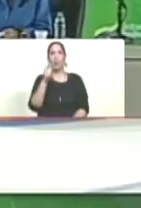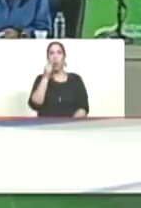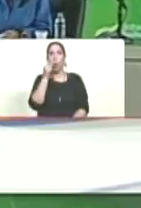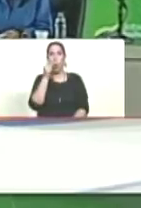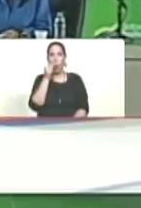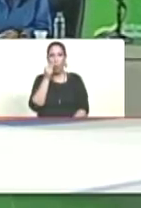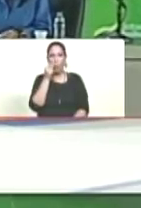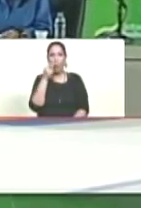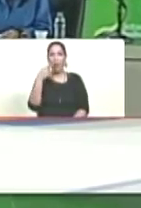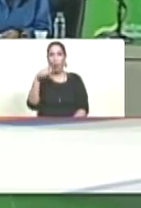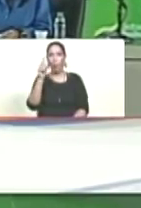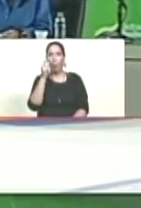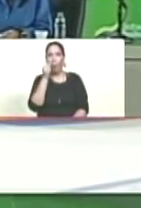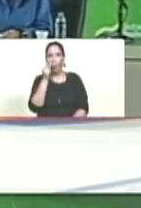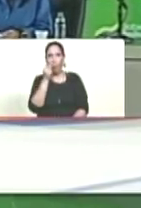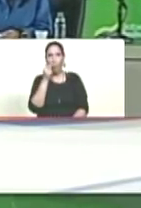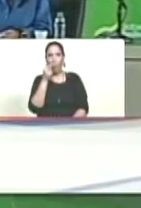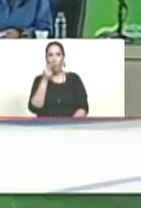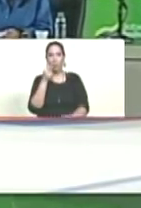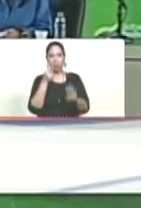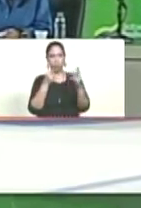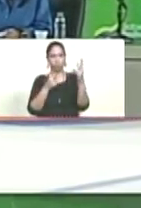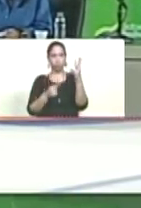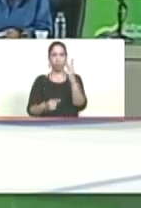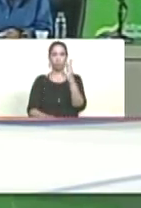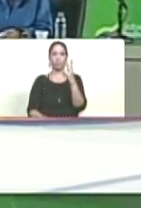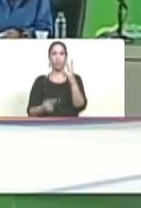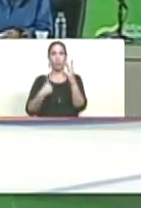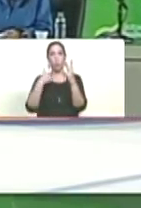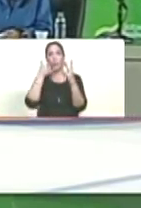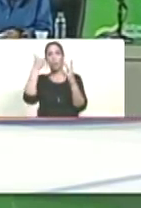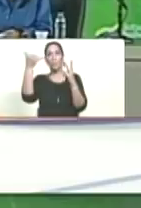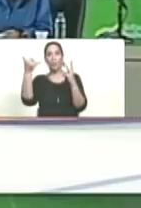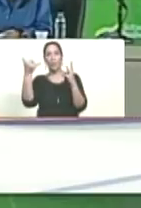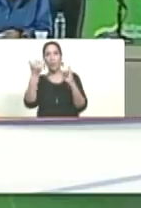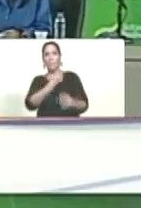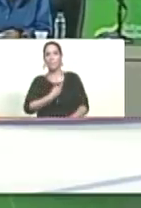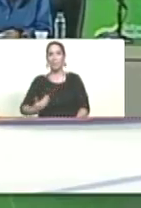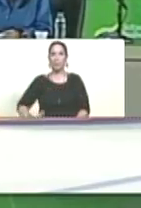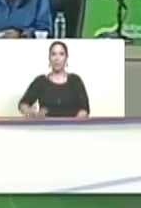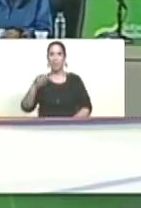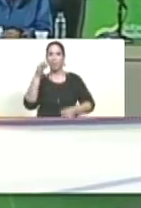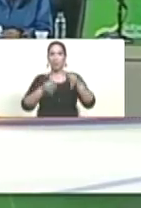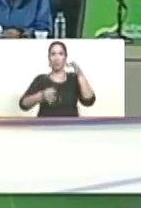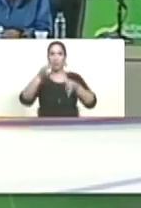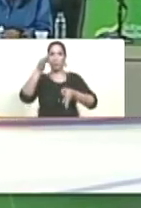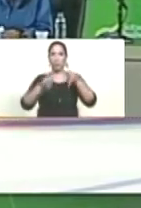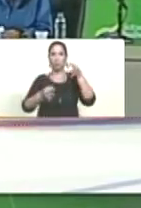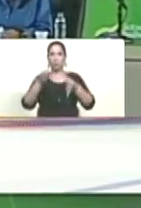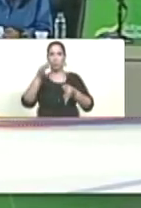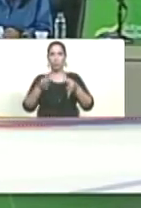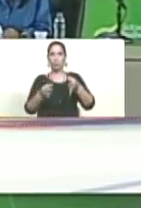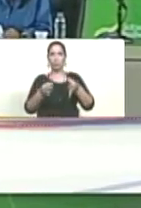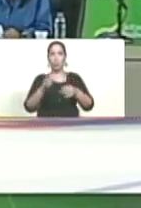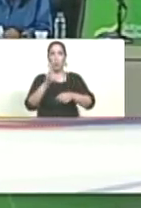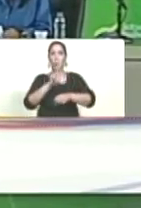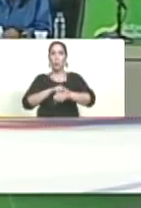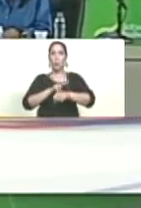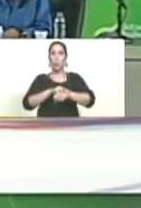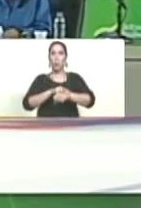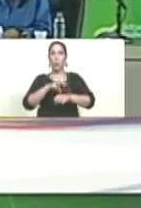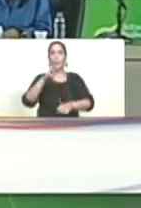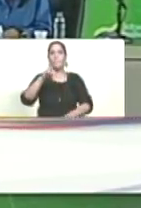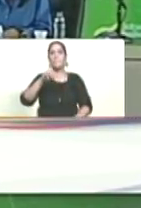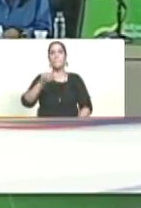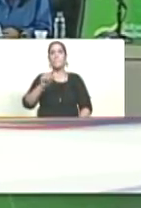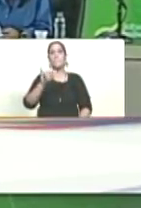Jesús, yo llamé al presidente del Tribunal Supremo de Justicia, lo mandé a llamar, doctor magistrado Michael